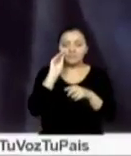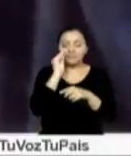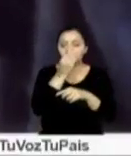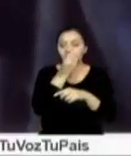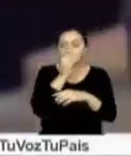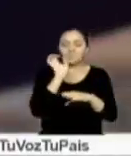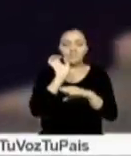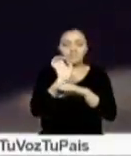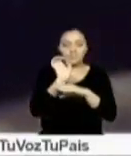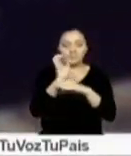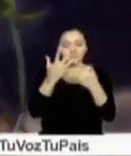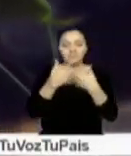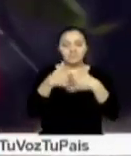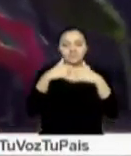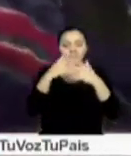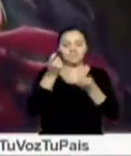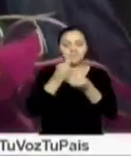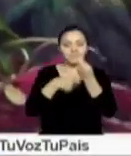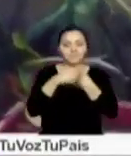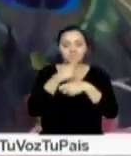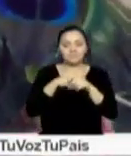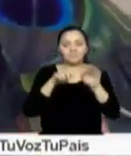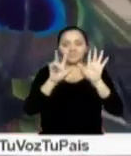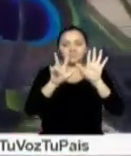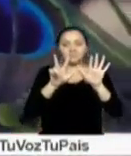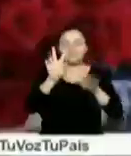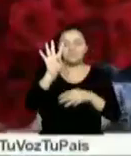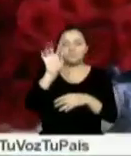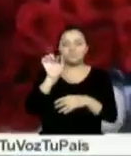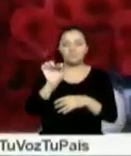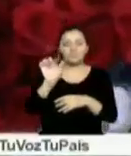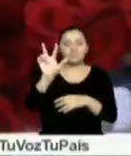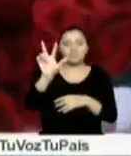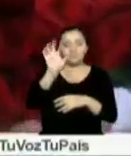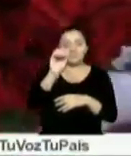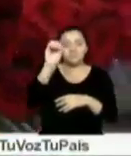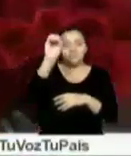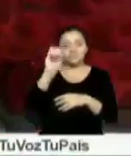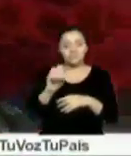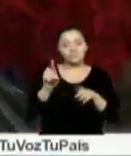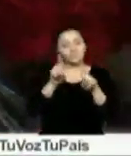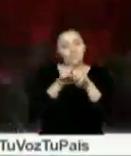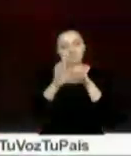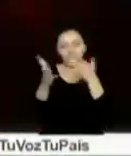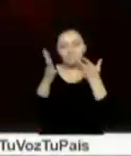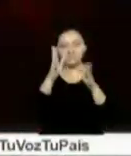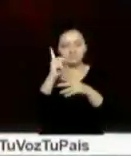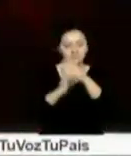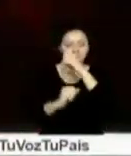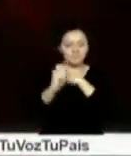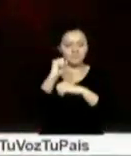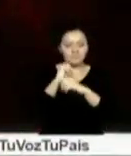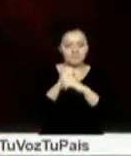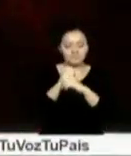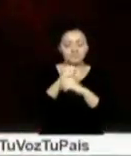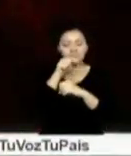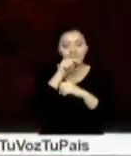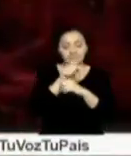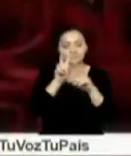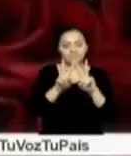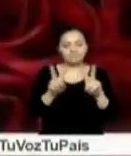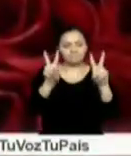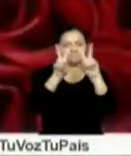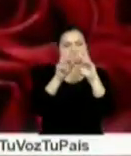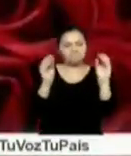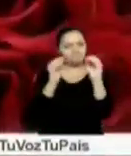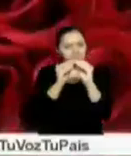han incrementado sus exportaciones en un 84,3 en comparación al año anterior cifra que valida la